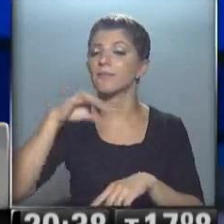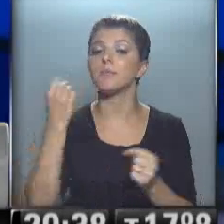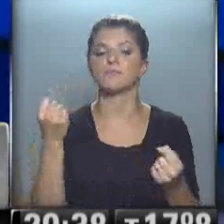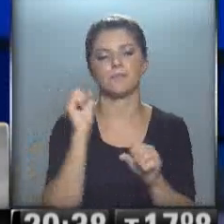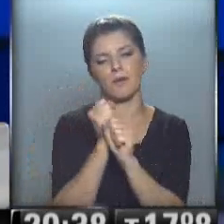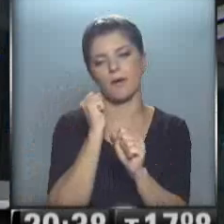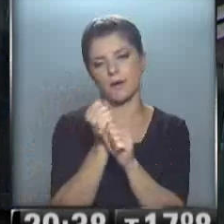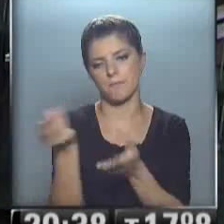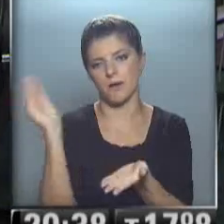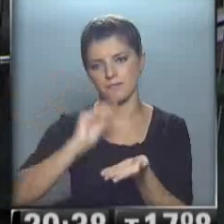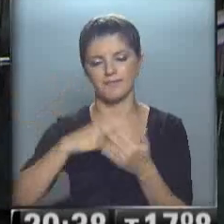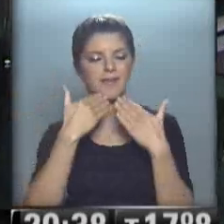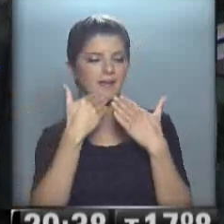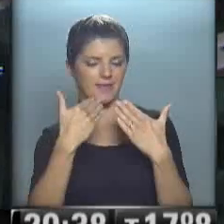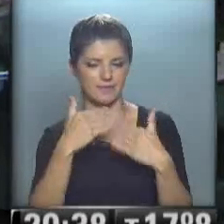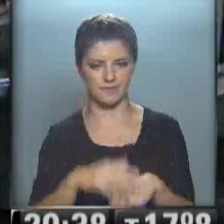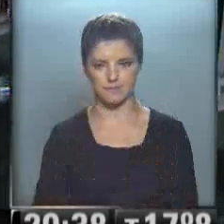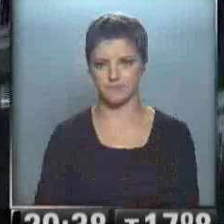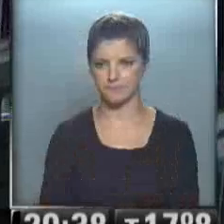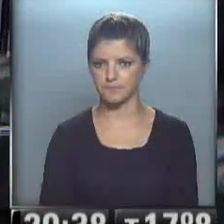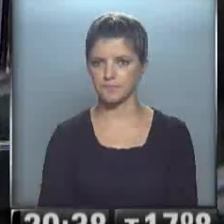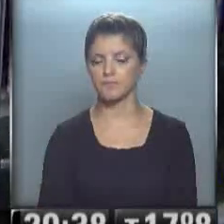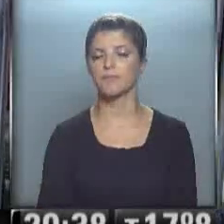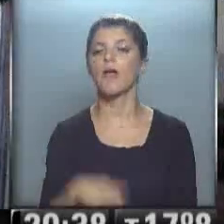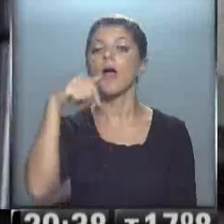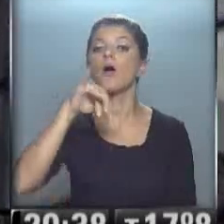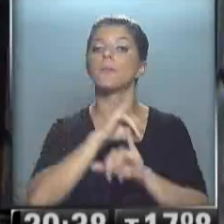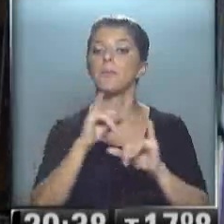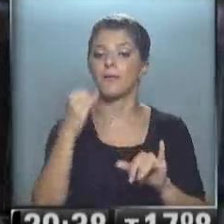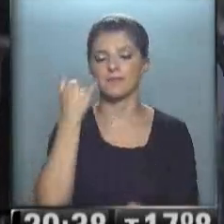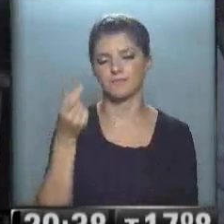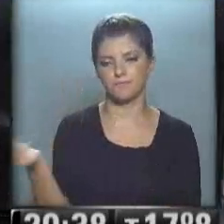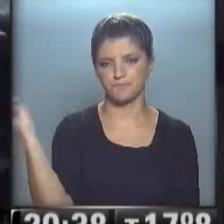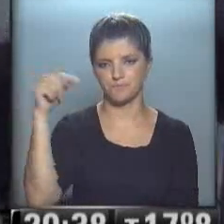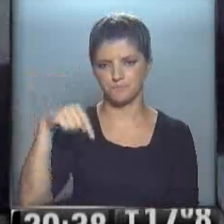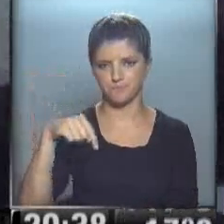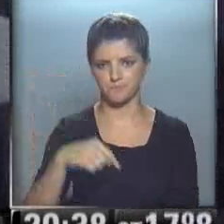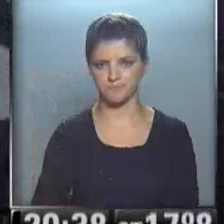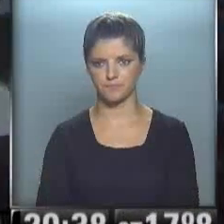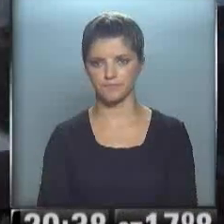más. Muchísimas gracias, Liliana. Gracias. Hacemos una pausa, enseguida estamos con ustedes.